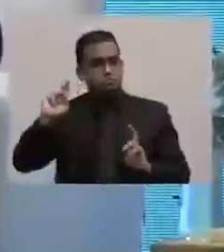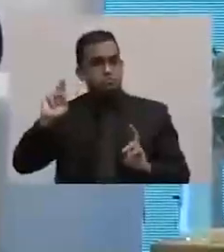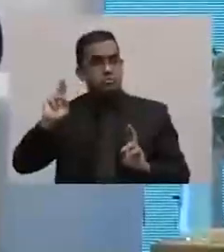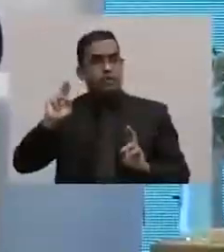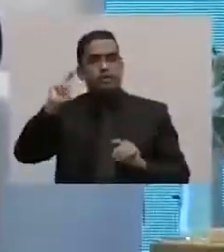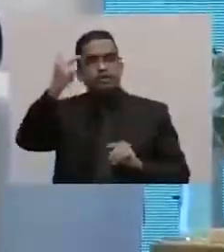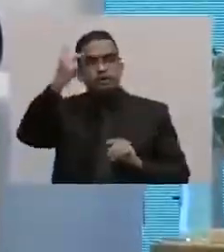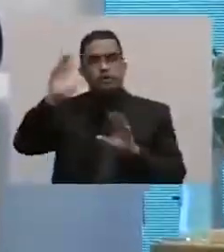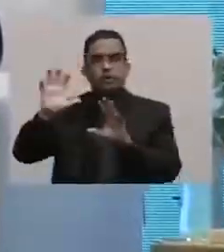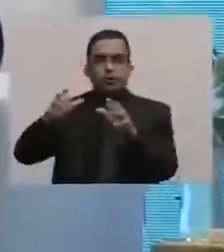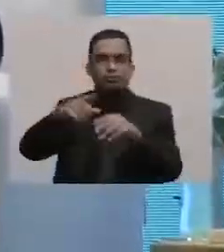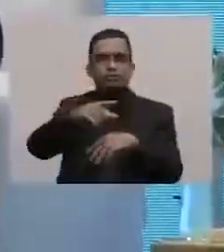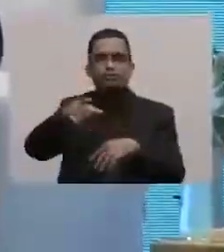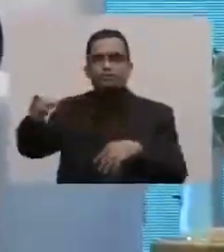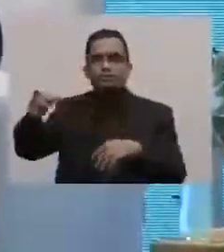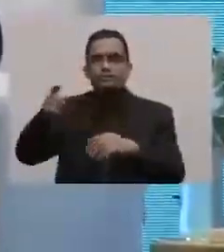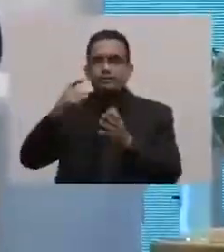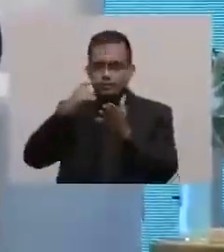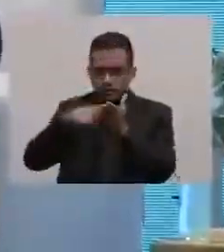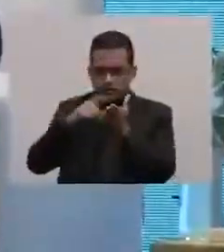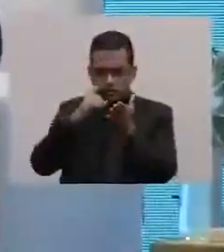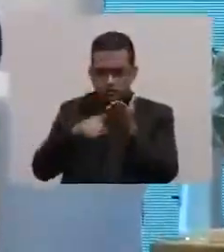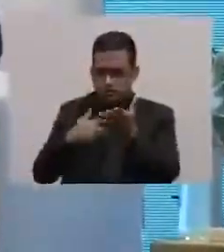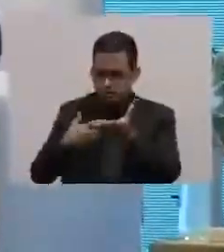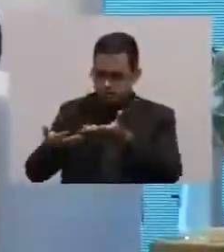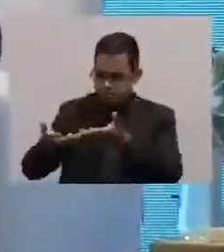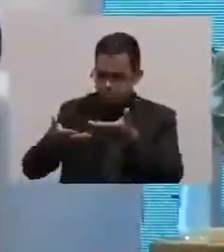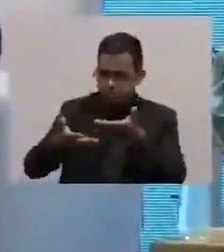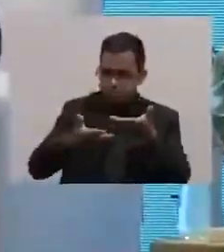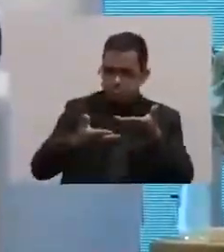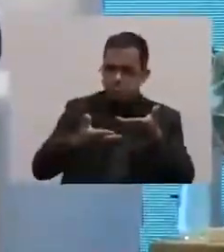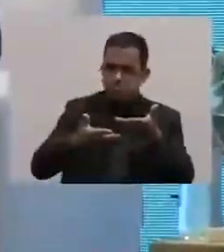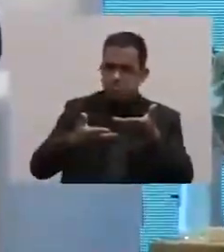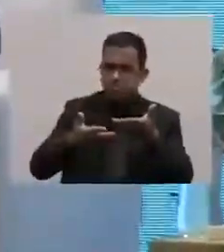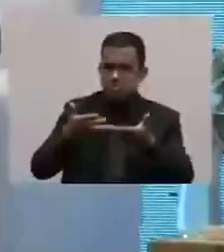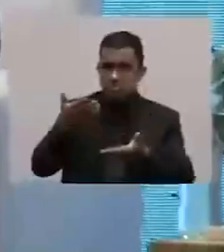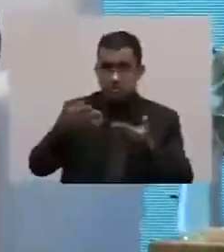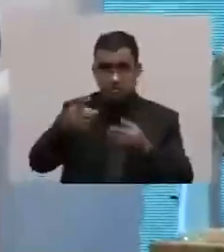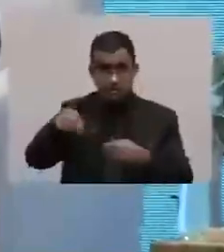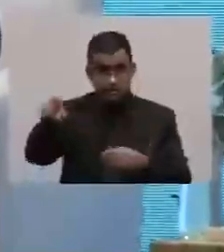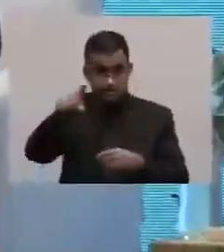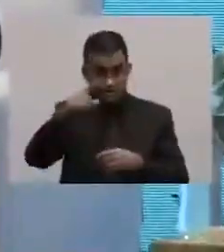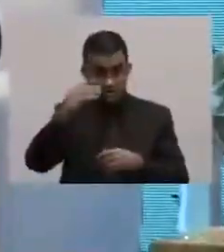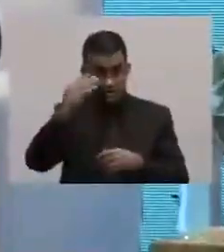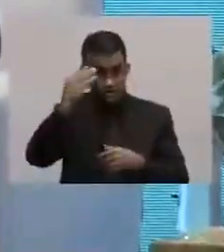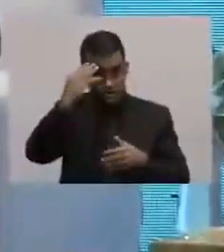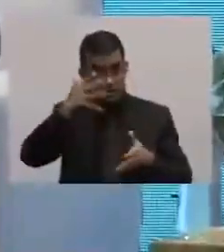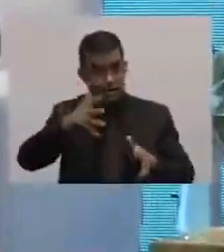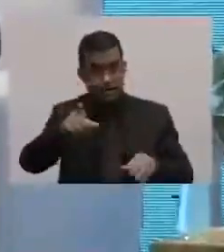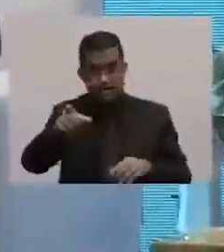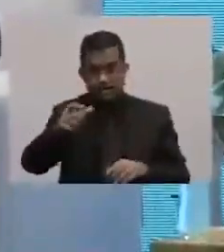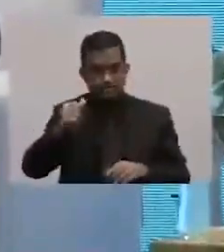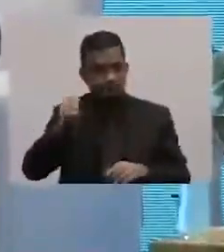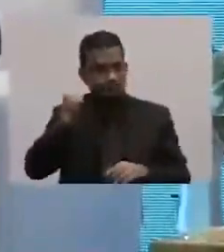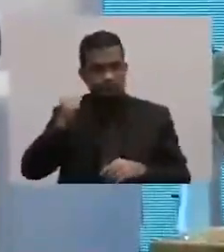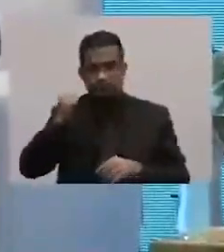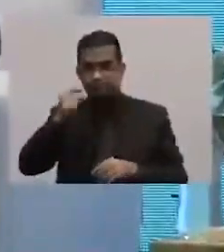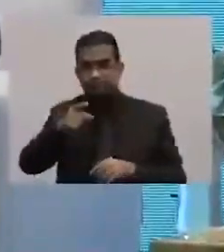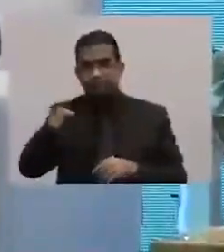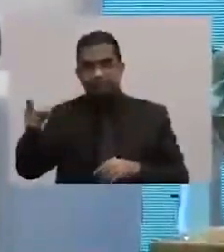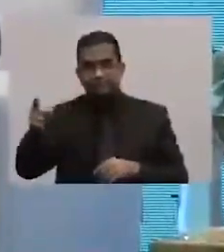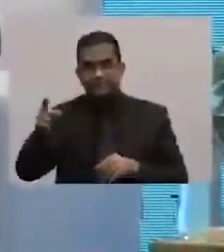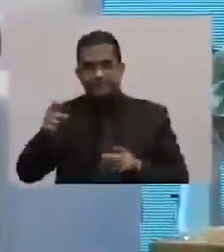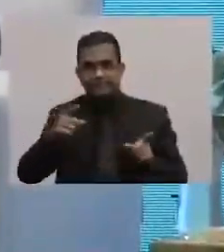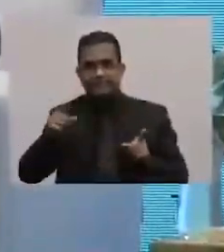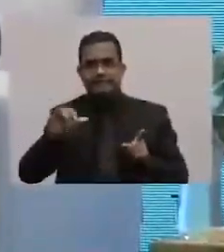partidos políticos, lo que he detectado en estas conversaciones con ellos, difícilmente vayan a conceder. Por tanto, mi recomendación es